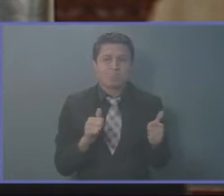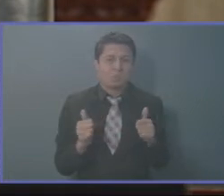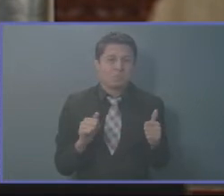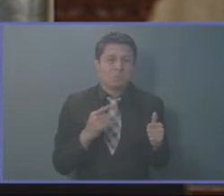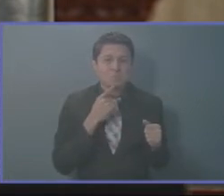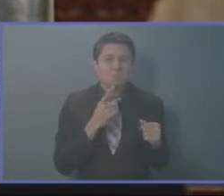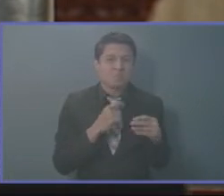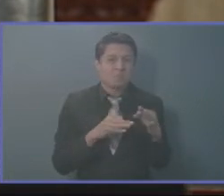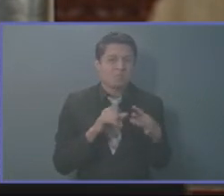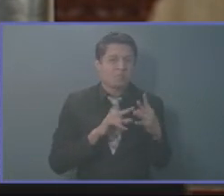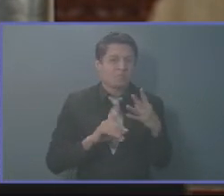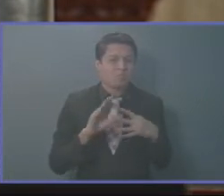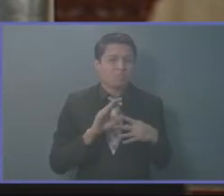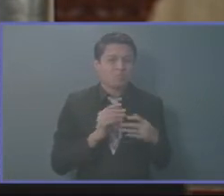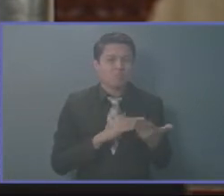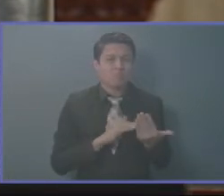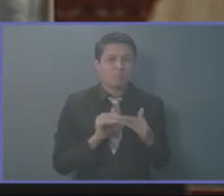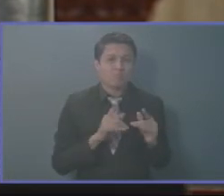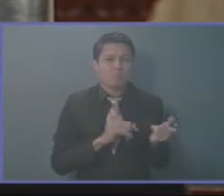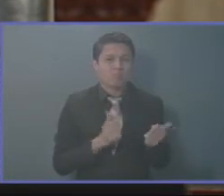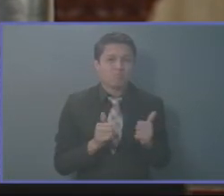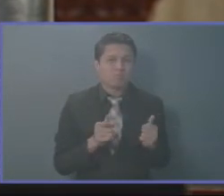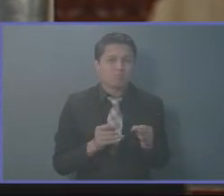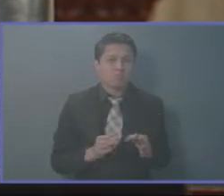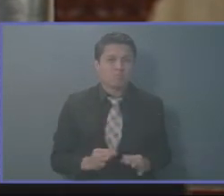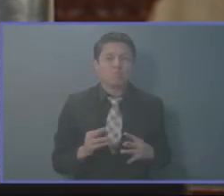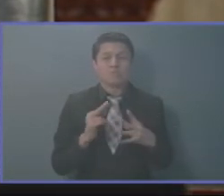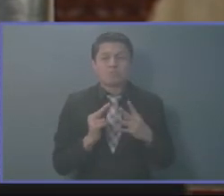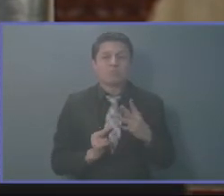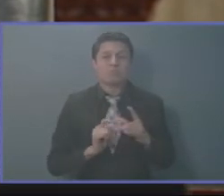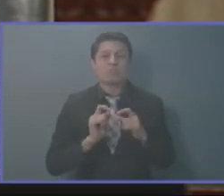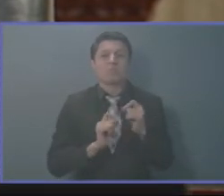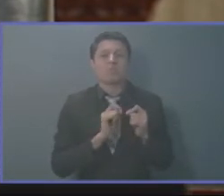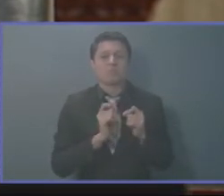que es desarrollado a través de diferentes normativas que determinan los